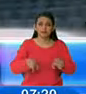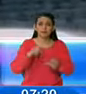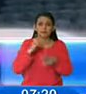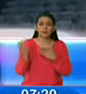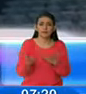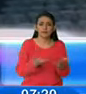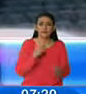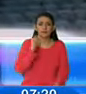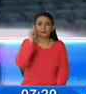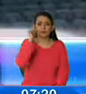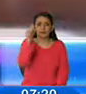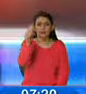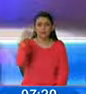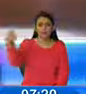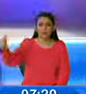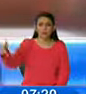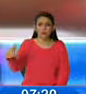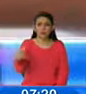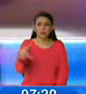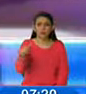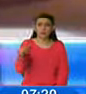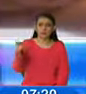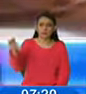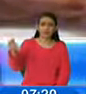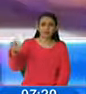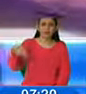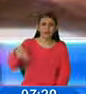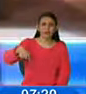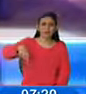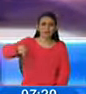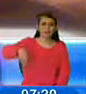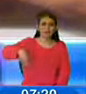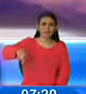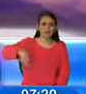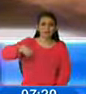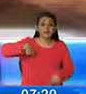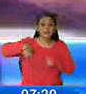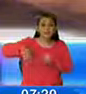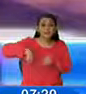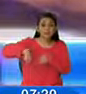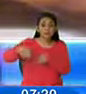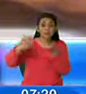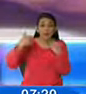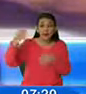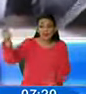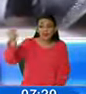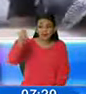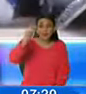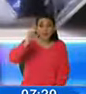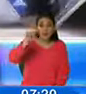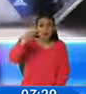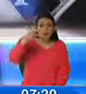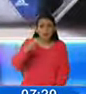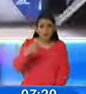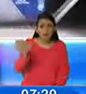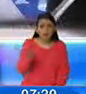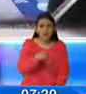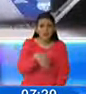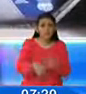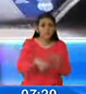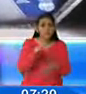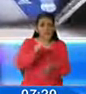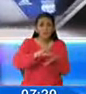de mañana, entró por aquí el señor que maneja el tránsito en la ciudad de Guayaquil, el señor Roche. Y 5 minutos